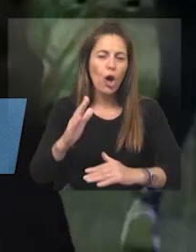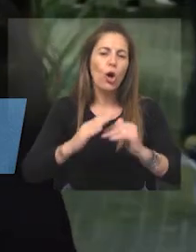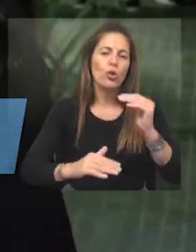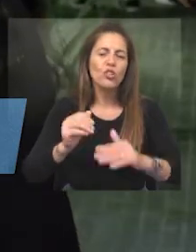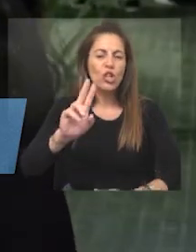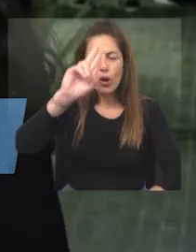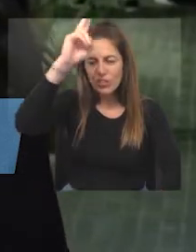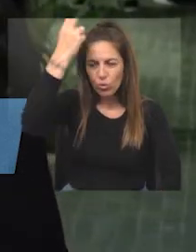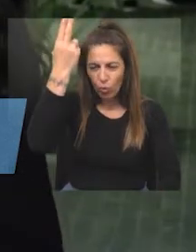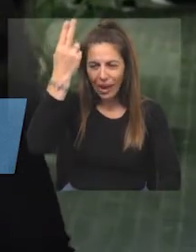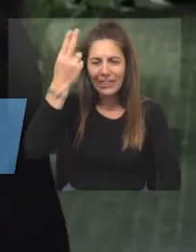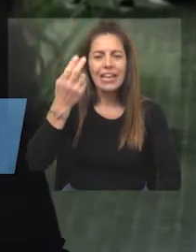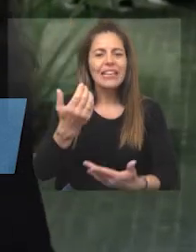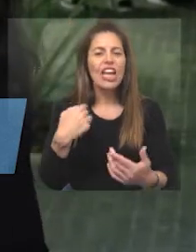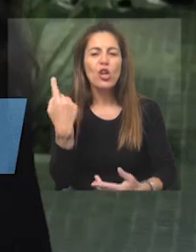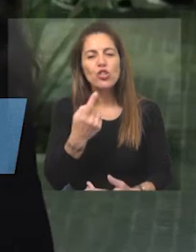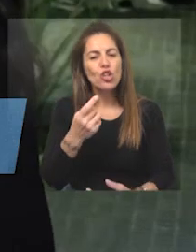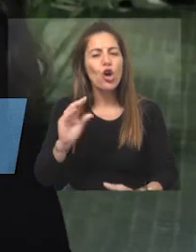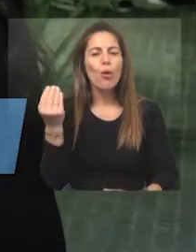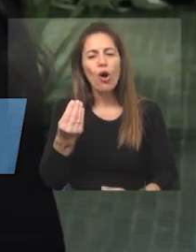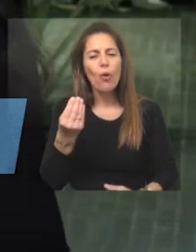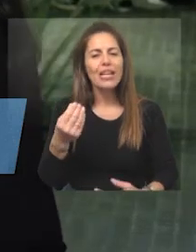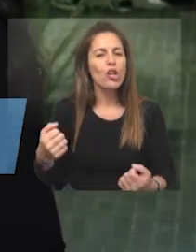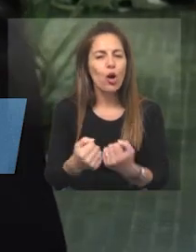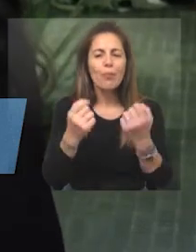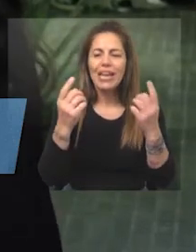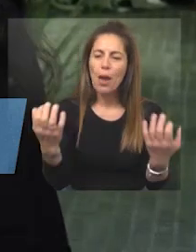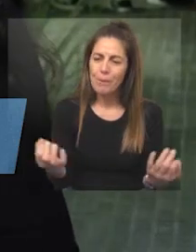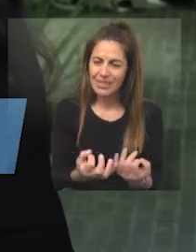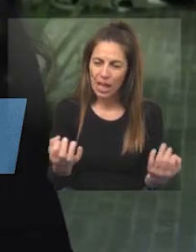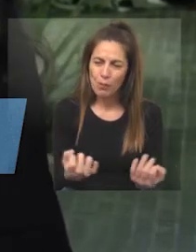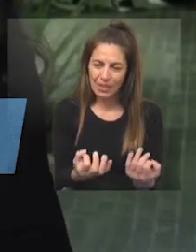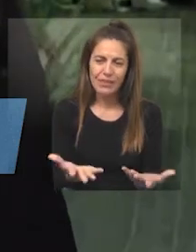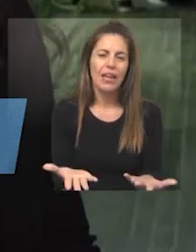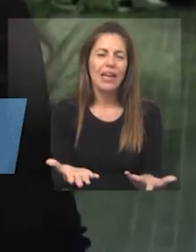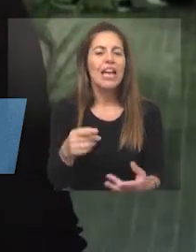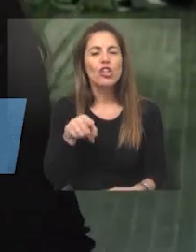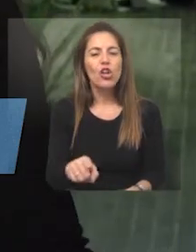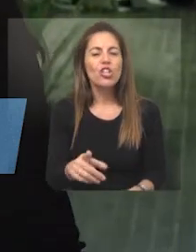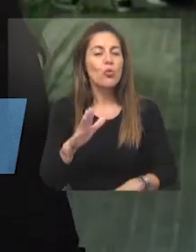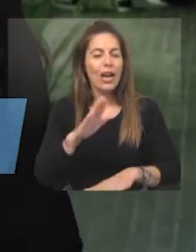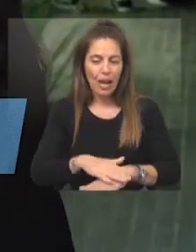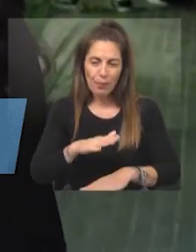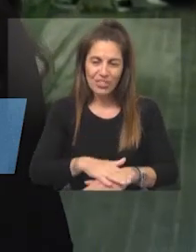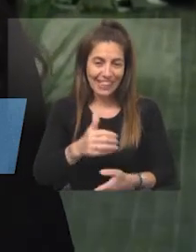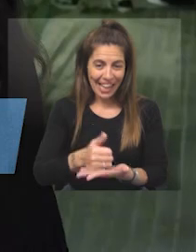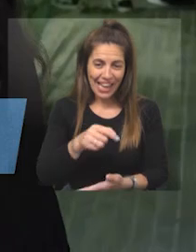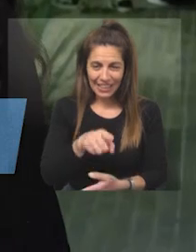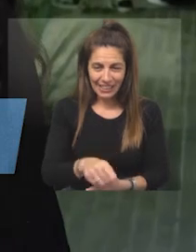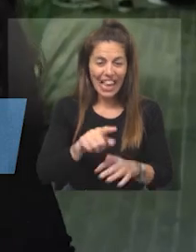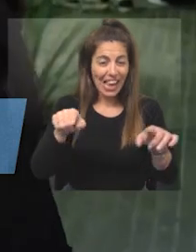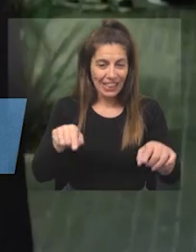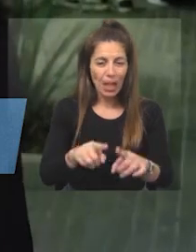ese Uruguay en el que a nosotros como jóvenes Nos golpea particularmente Entonces es una responsabilidad estar ahí pero